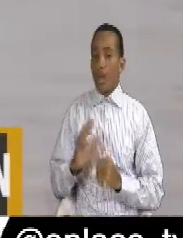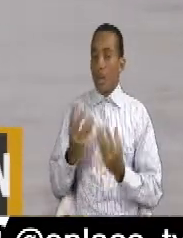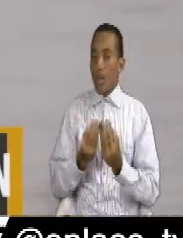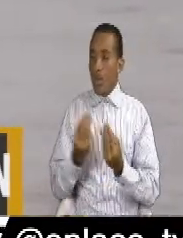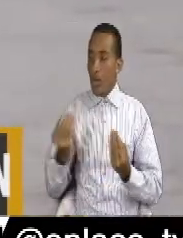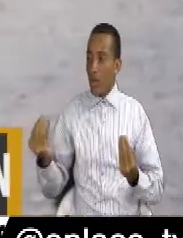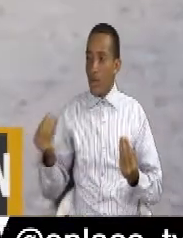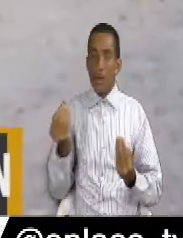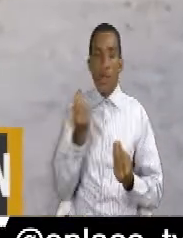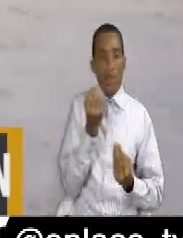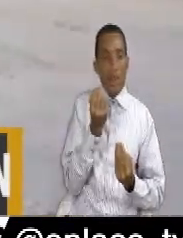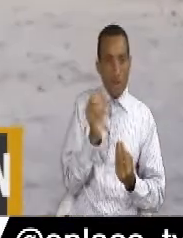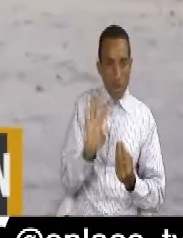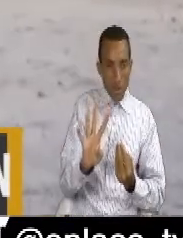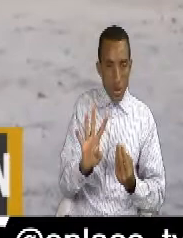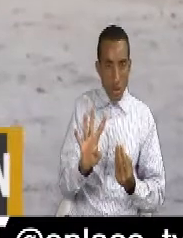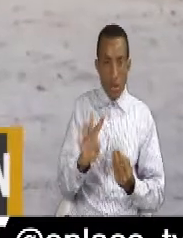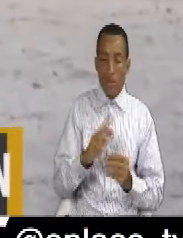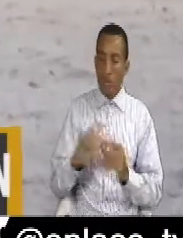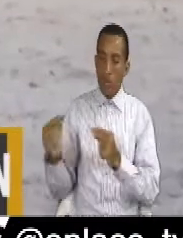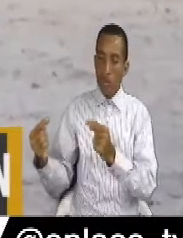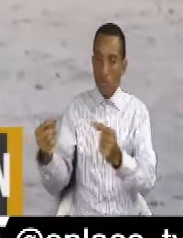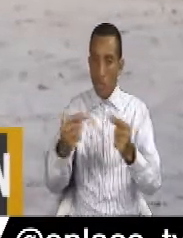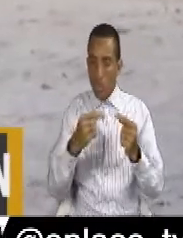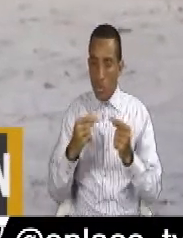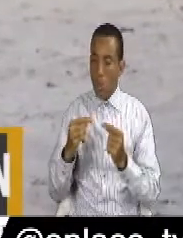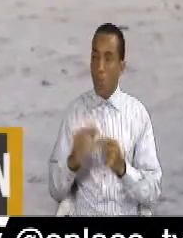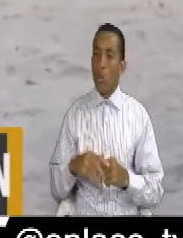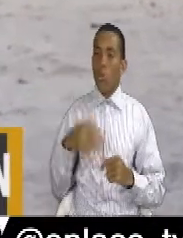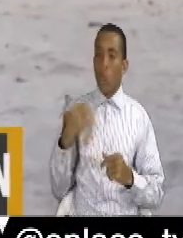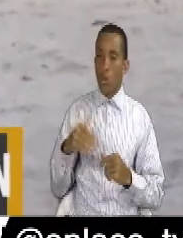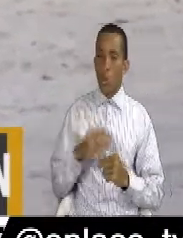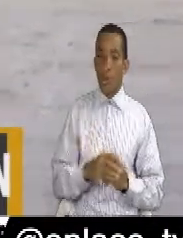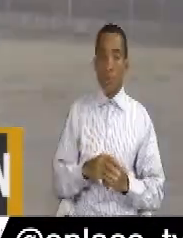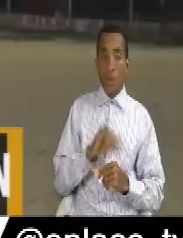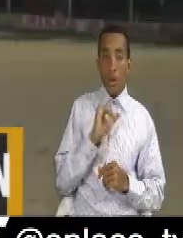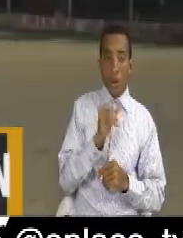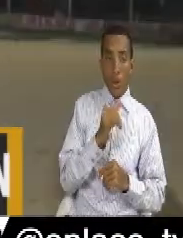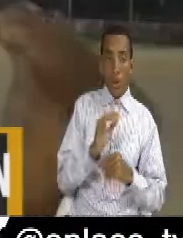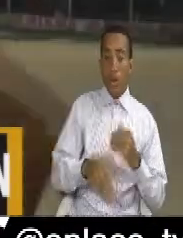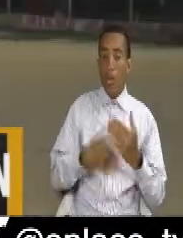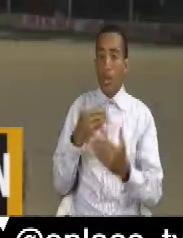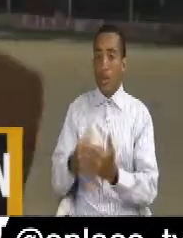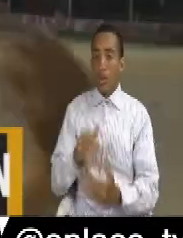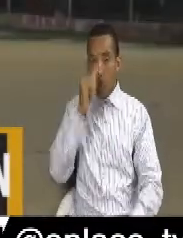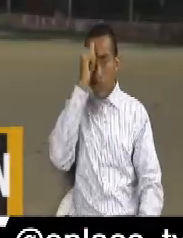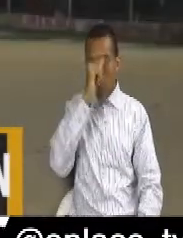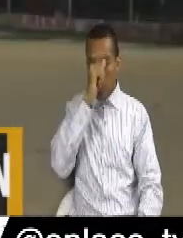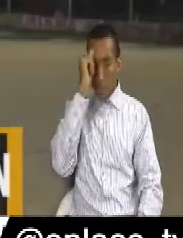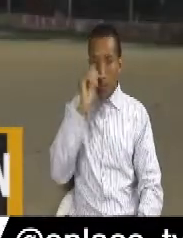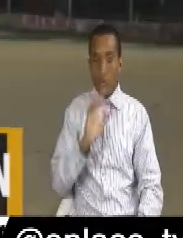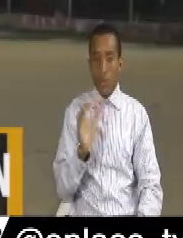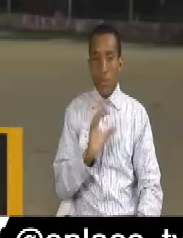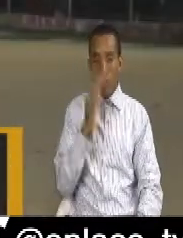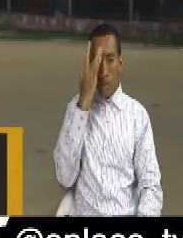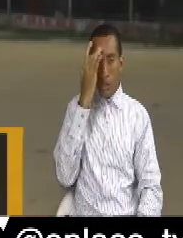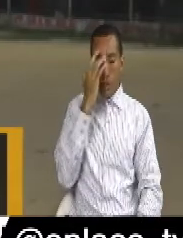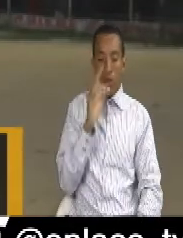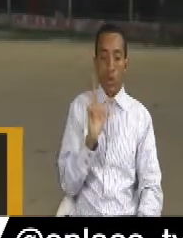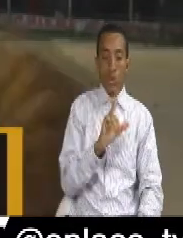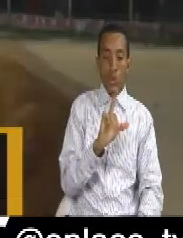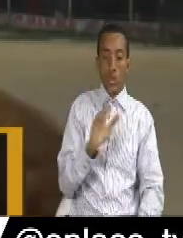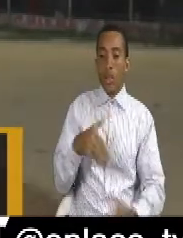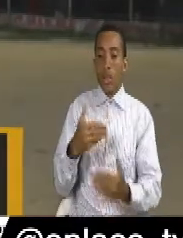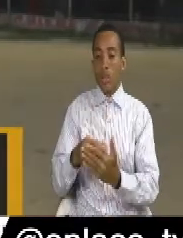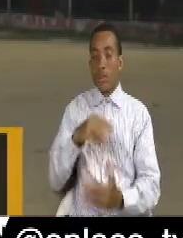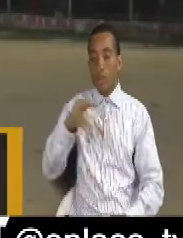bueno se disputan el título del campeonato. Este torneo de jueves a domingo, porque de lunes a miércoles hay un torneo